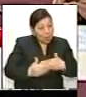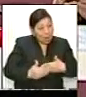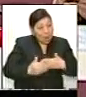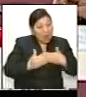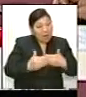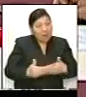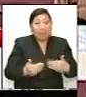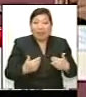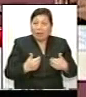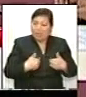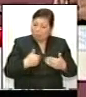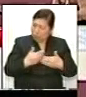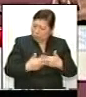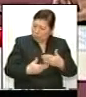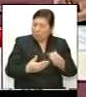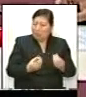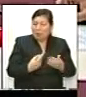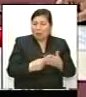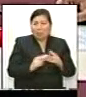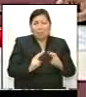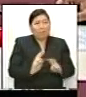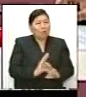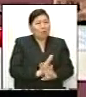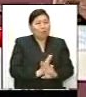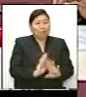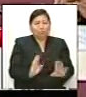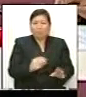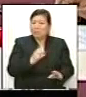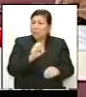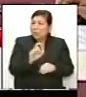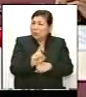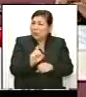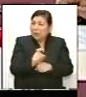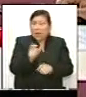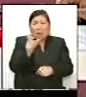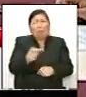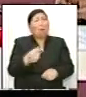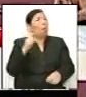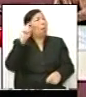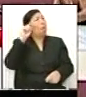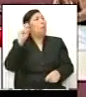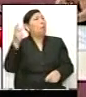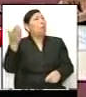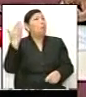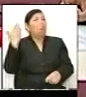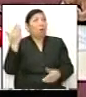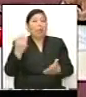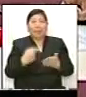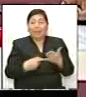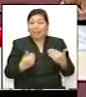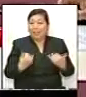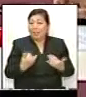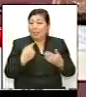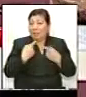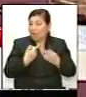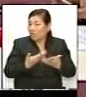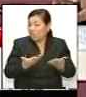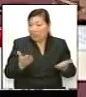latente, tenemos que seguir tratándolo, porque vemos que no se ha concientizado la población en eliminar esta